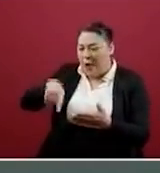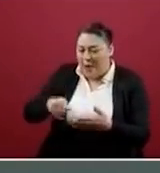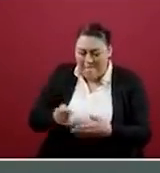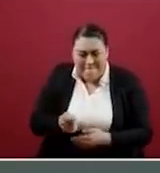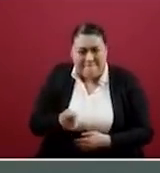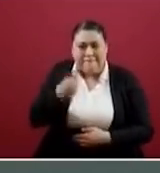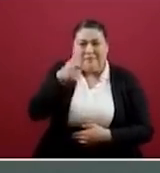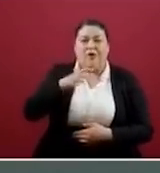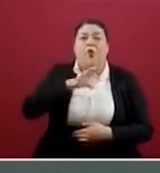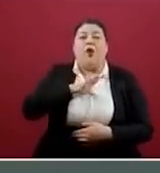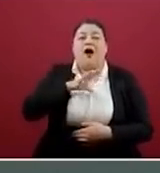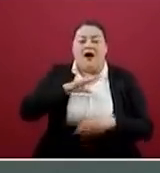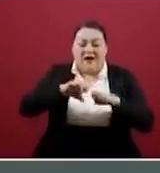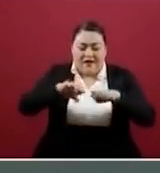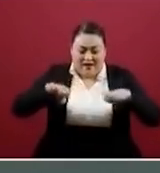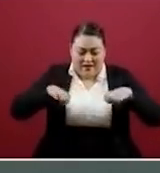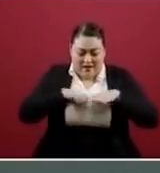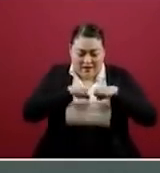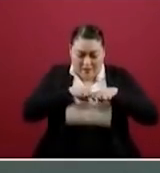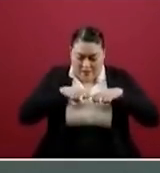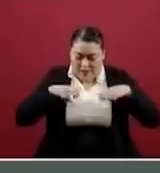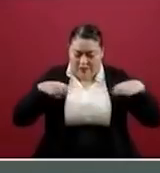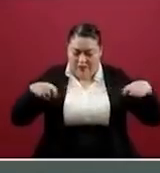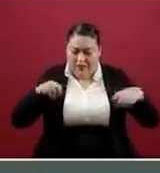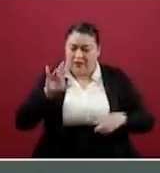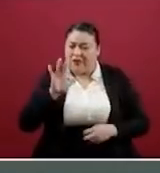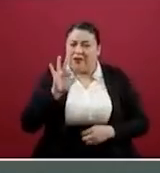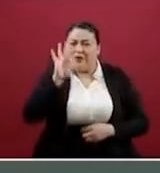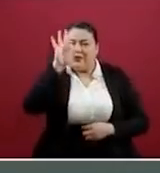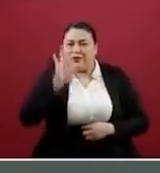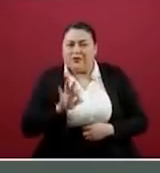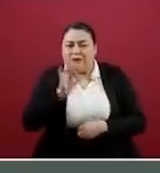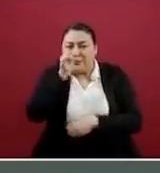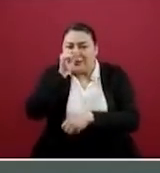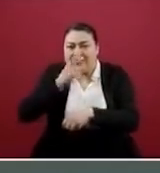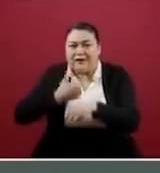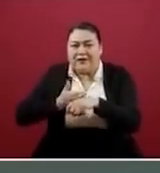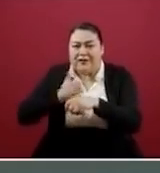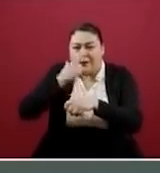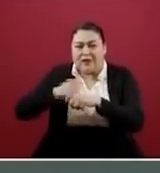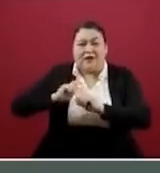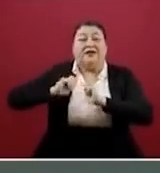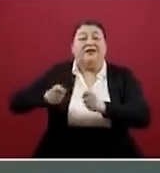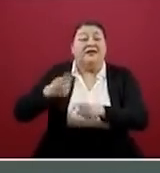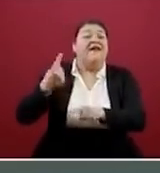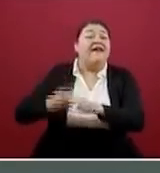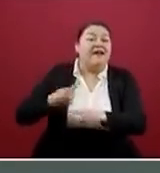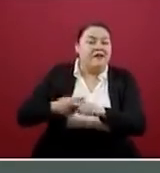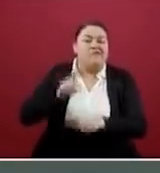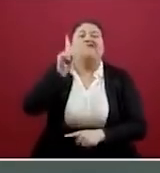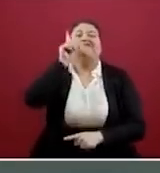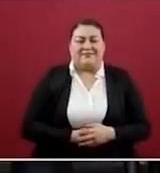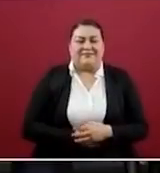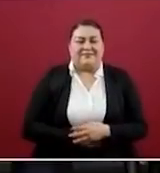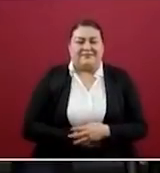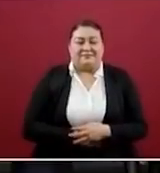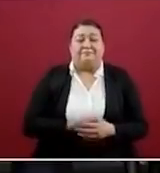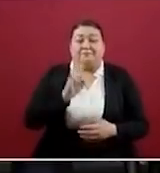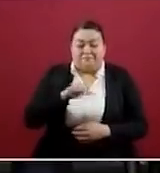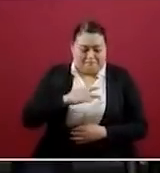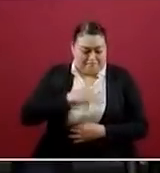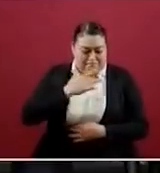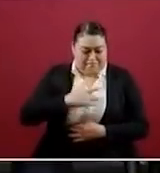tenemos un gabinete en donde el 50% de las secretarías son ocupadas por mujeres. Es